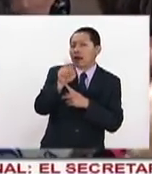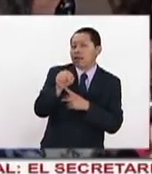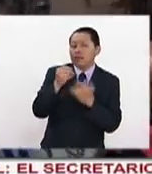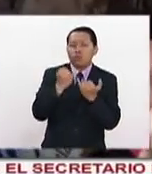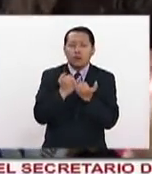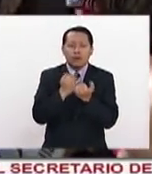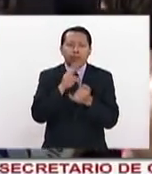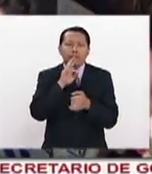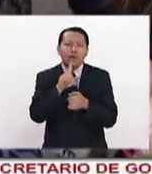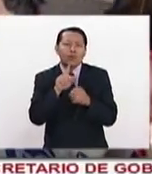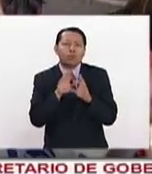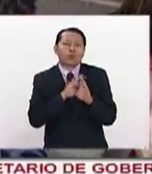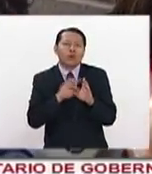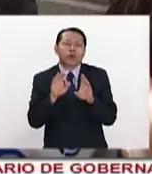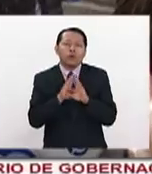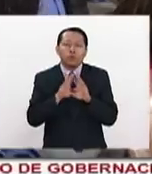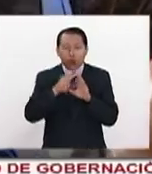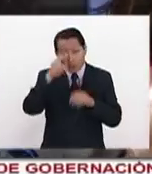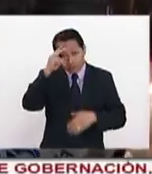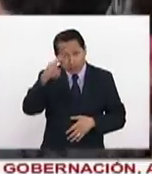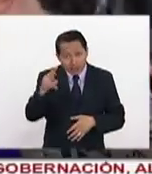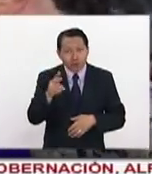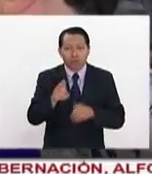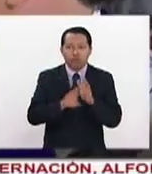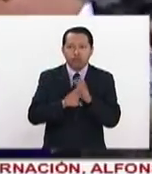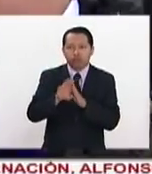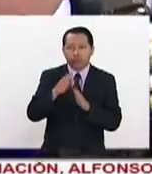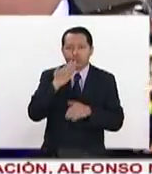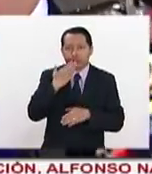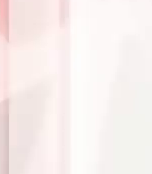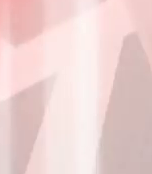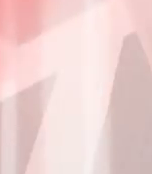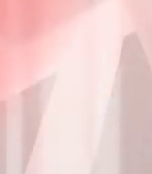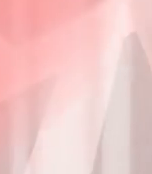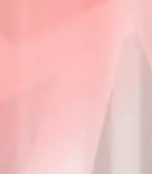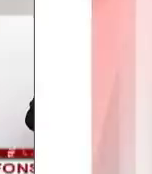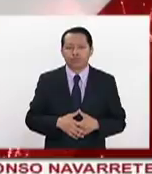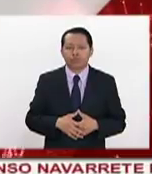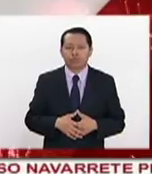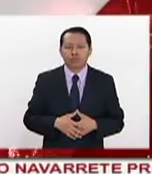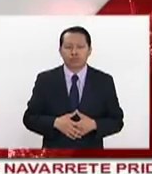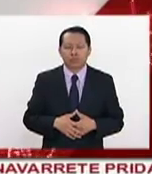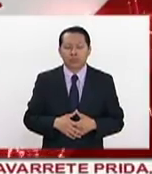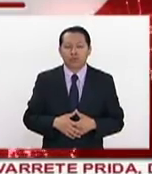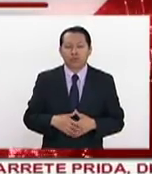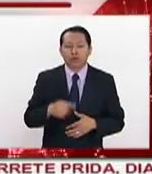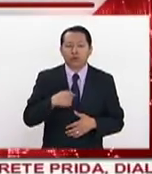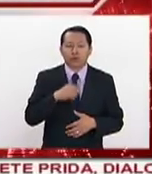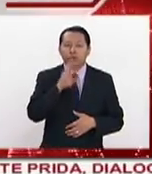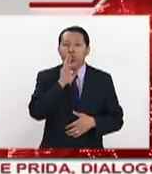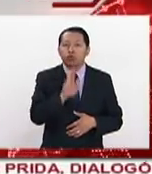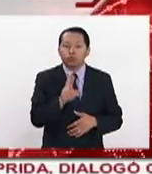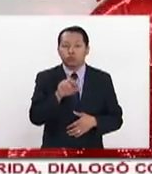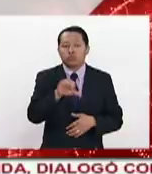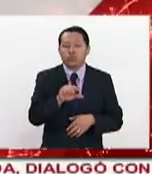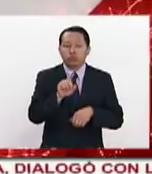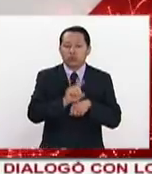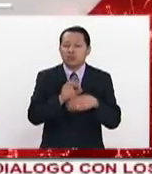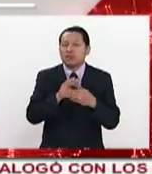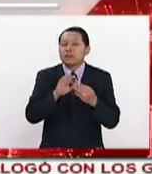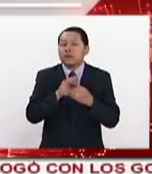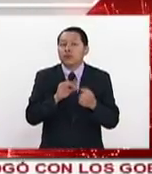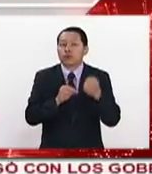para mejorar la expectativa de México hacia el exterior. La respuesta que yo ofrecí, que hoy comparto, es dos